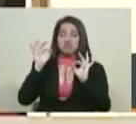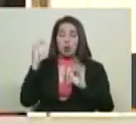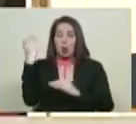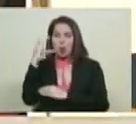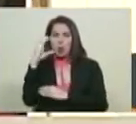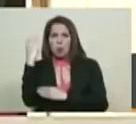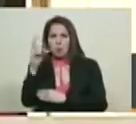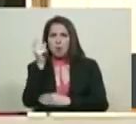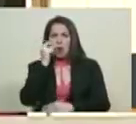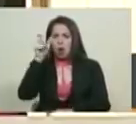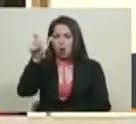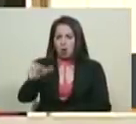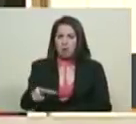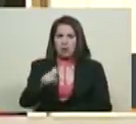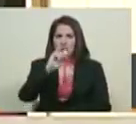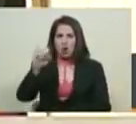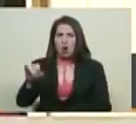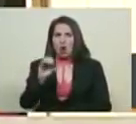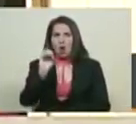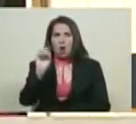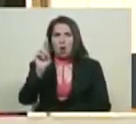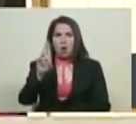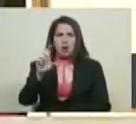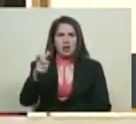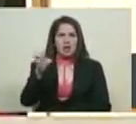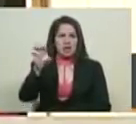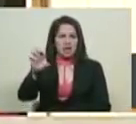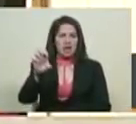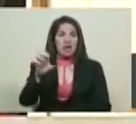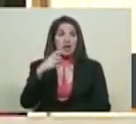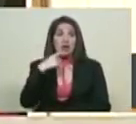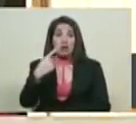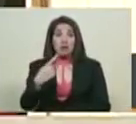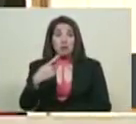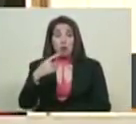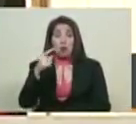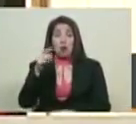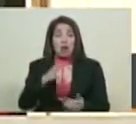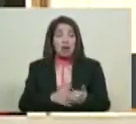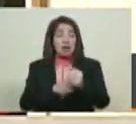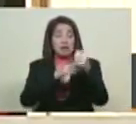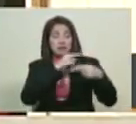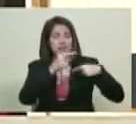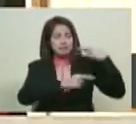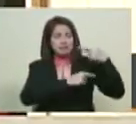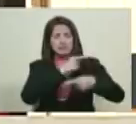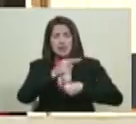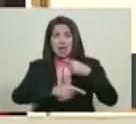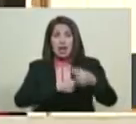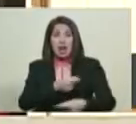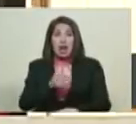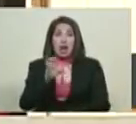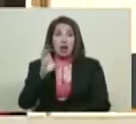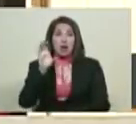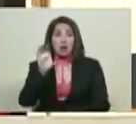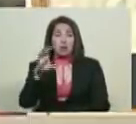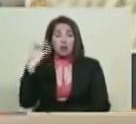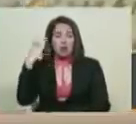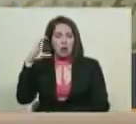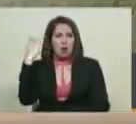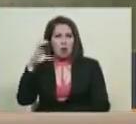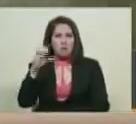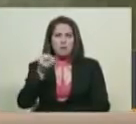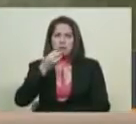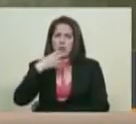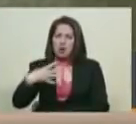Jorge Eliécer Gaitán, líder histórico y eterno de la Colombia nueva, de la Colombia buena, de la Colombia